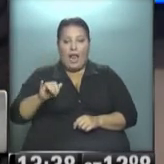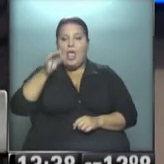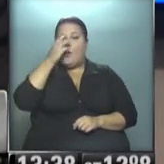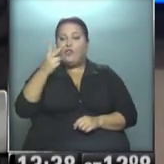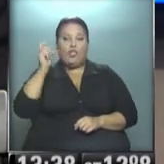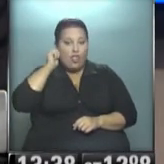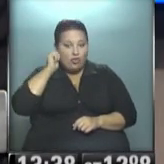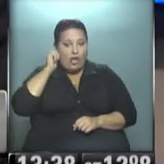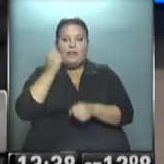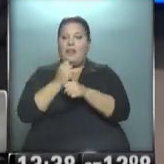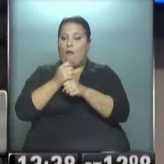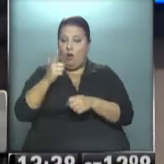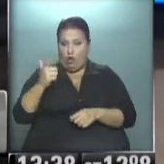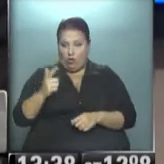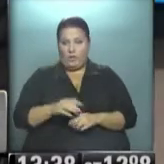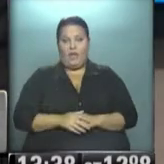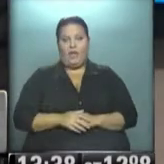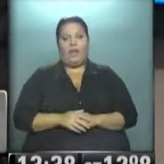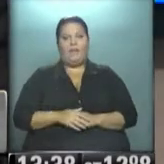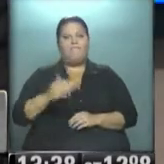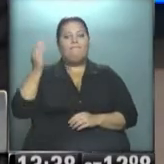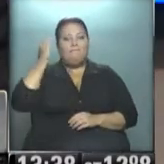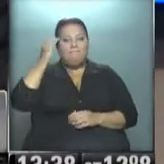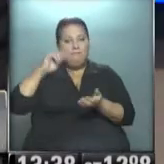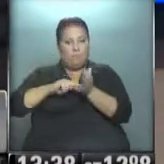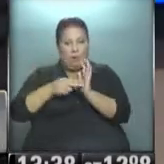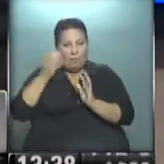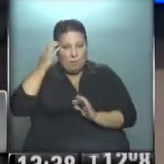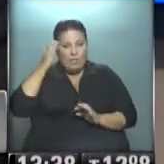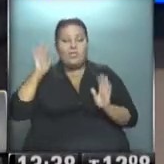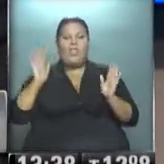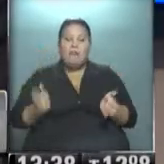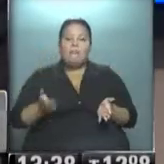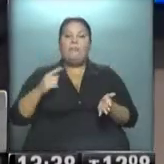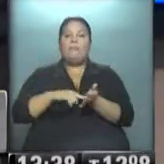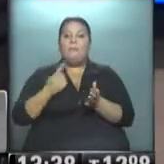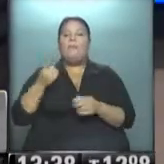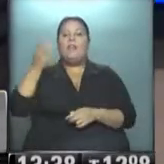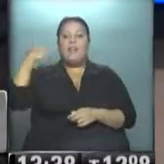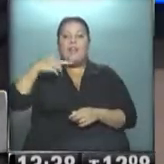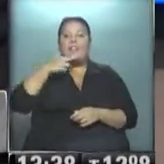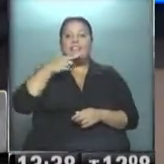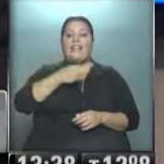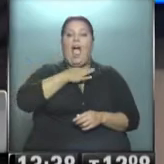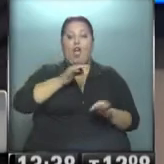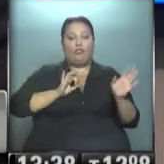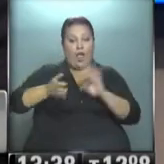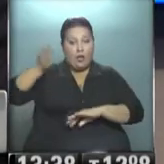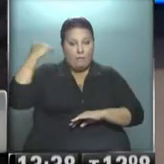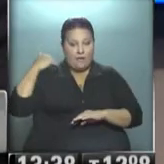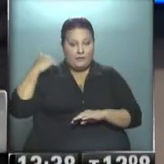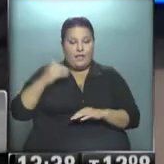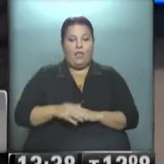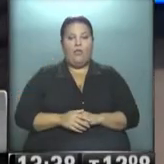22 años está desempleada tiene un retraso madurativo lo cierto es que el 17 de agosto del año pasado